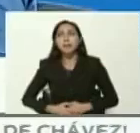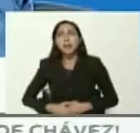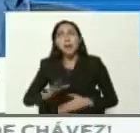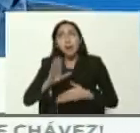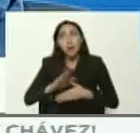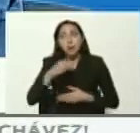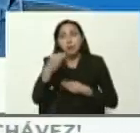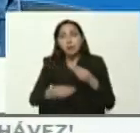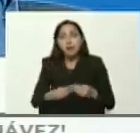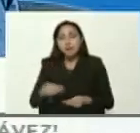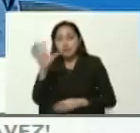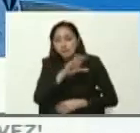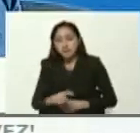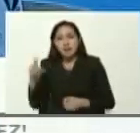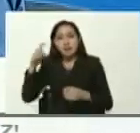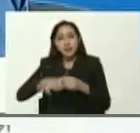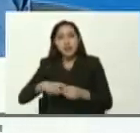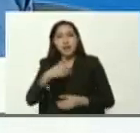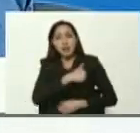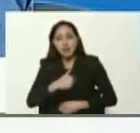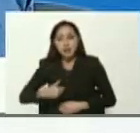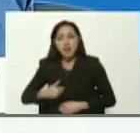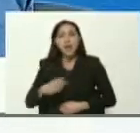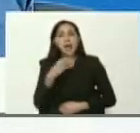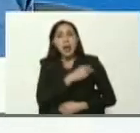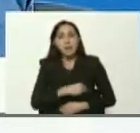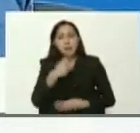Pueblos de querer formar parte de las misiones